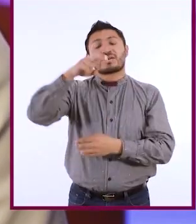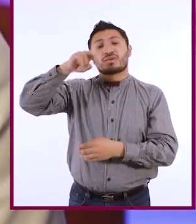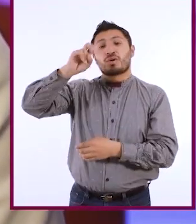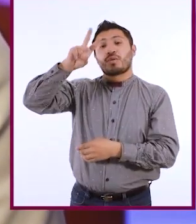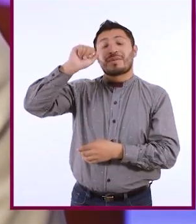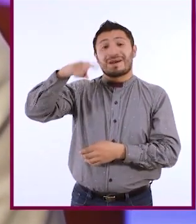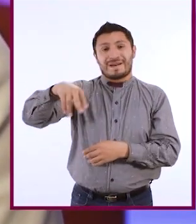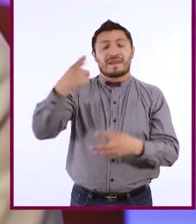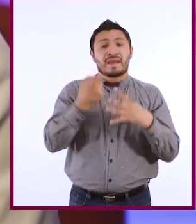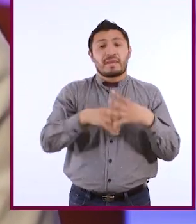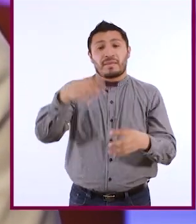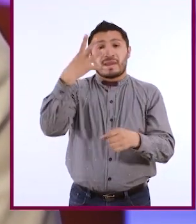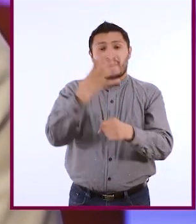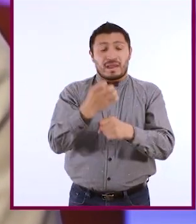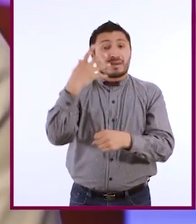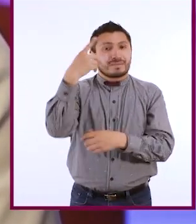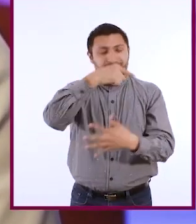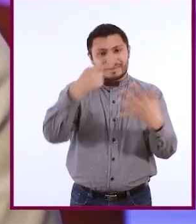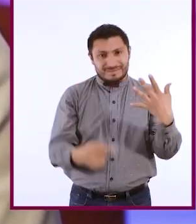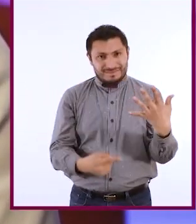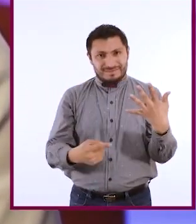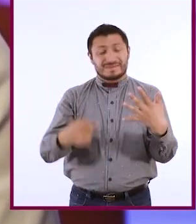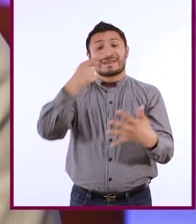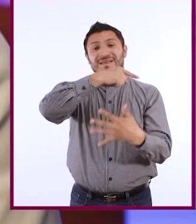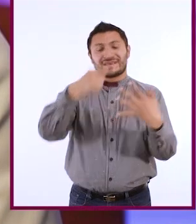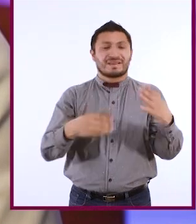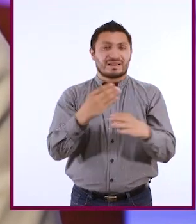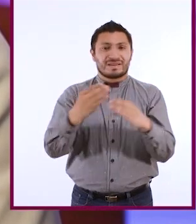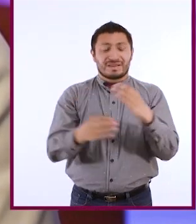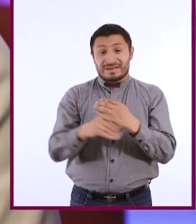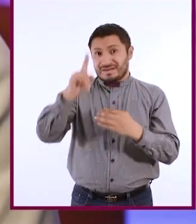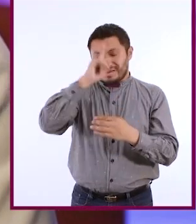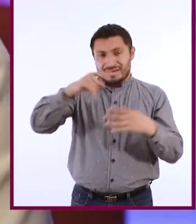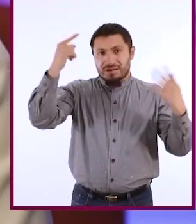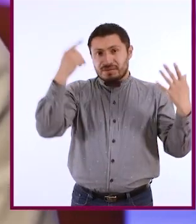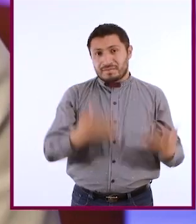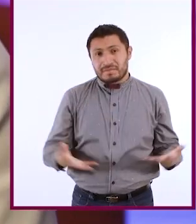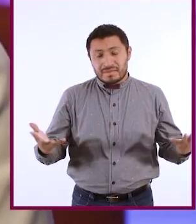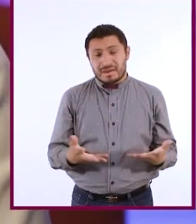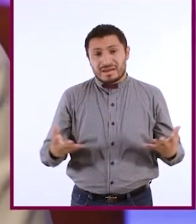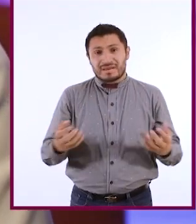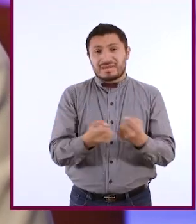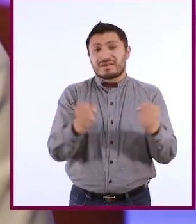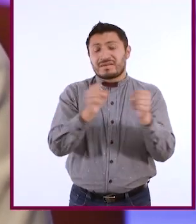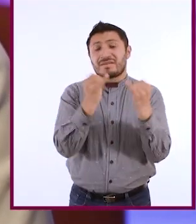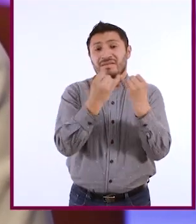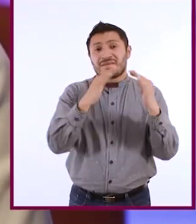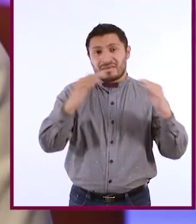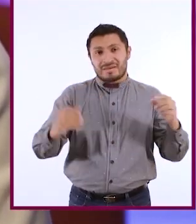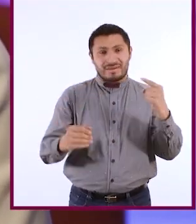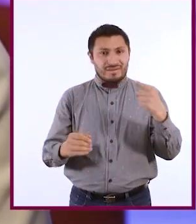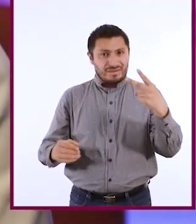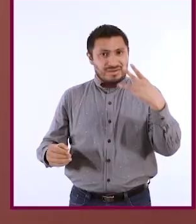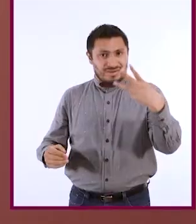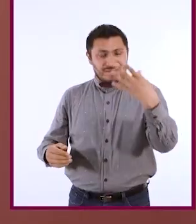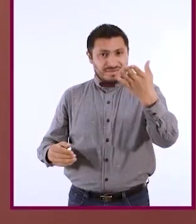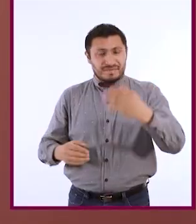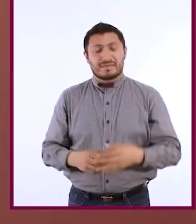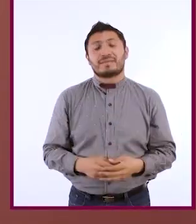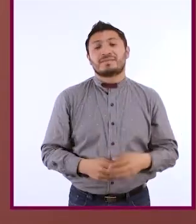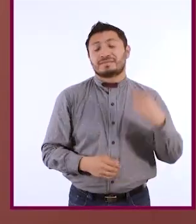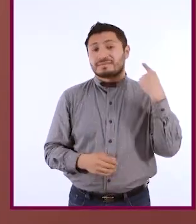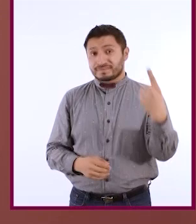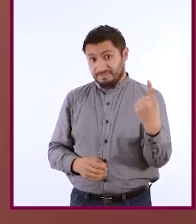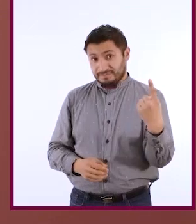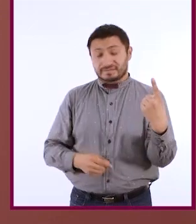¿y si empezamos con el top 5 del programa? Las 5 acciones que sugerimos para construir una sociedad de iguales. 1, 2, 3.